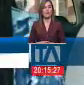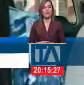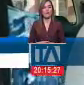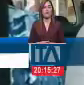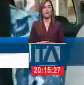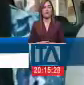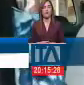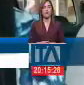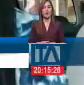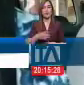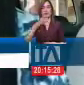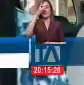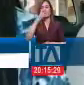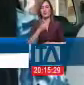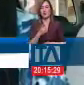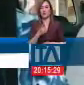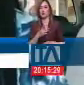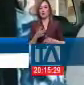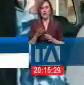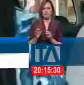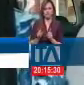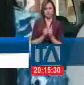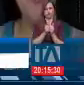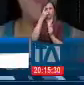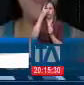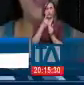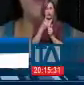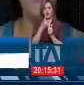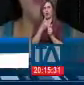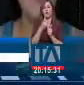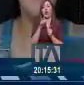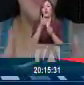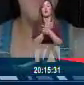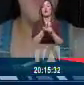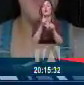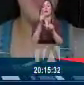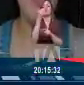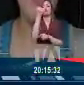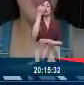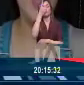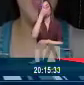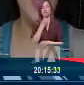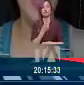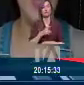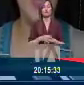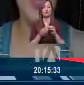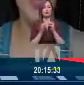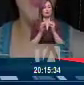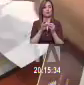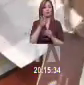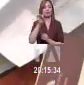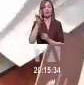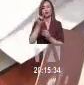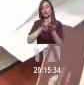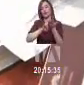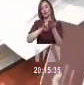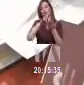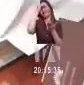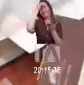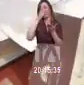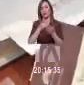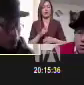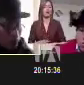aquellas decisiones, se deja la libertad, que creo que eso no sea responsable. Por su lado, el partido de gobierno mantendrá reuniones para definir una